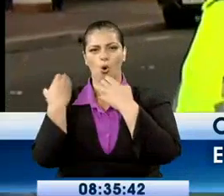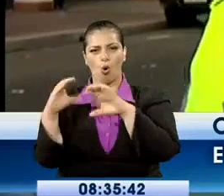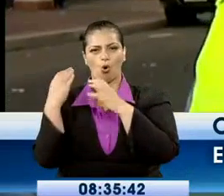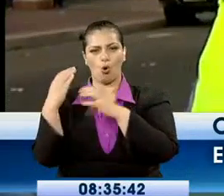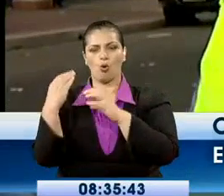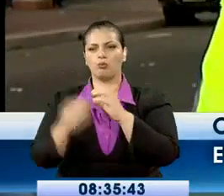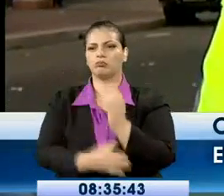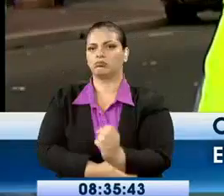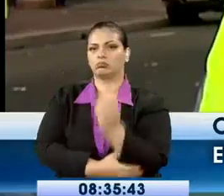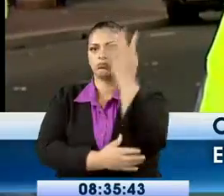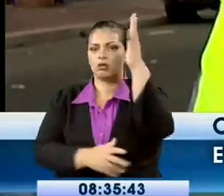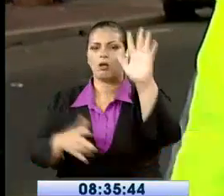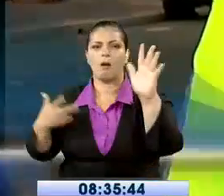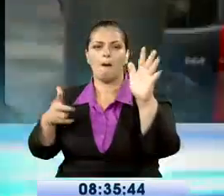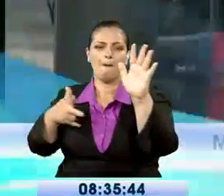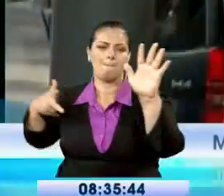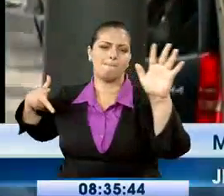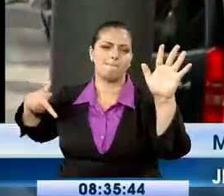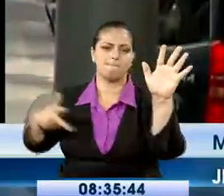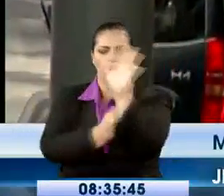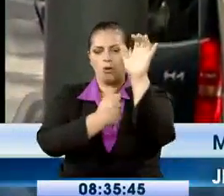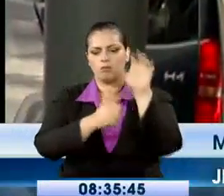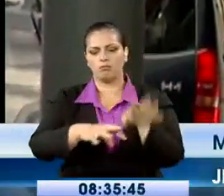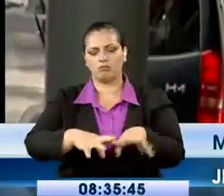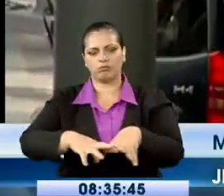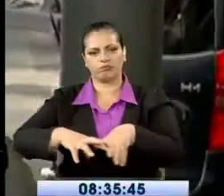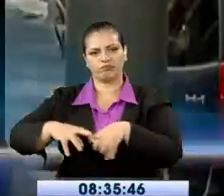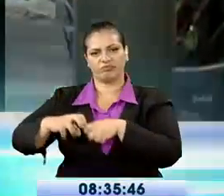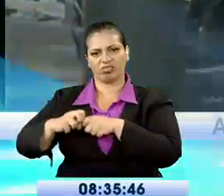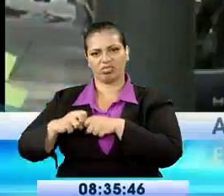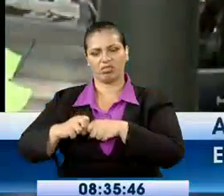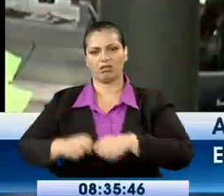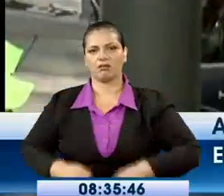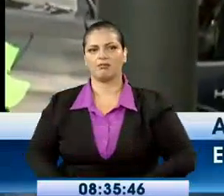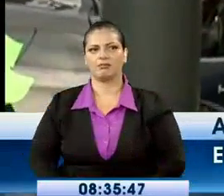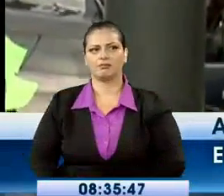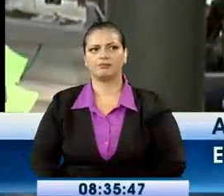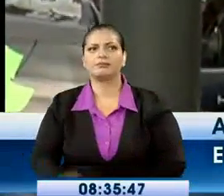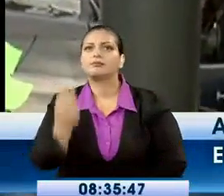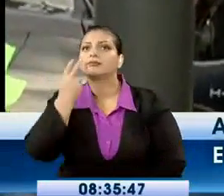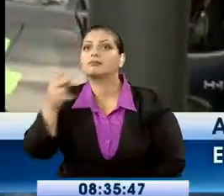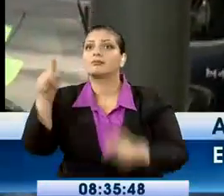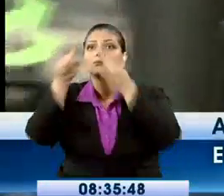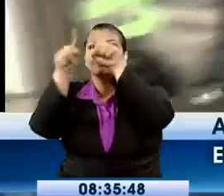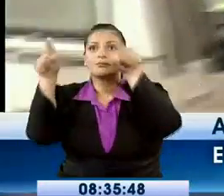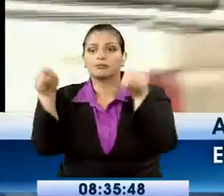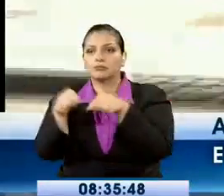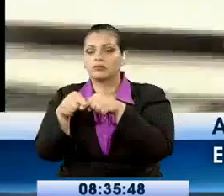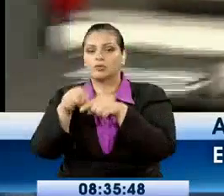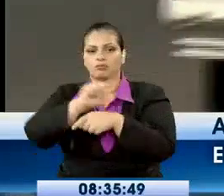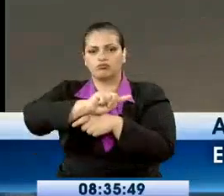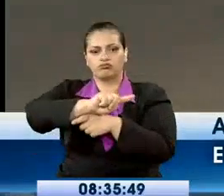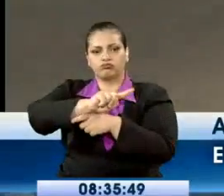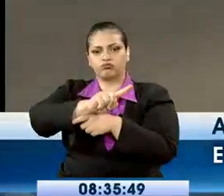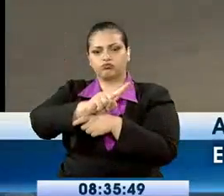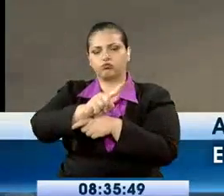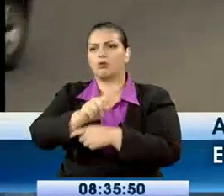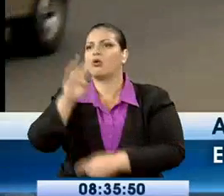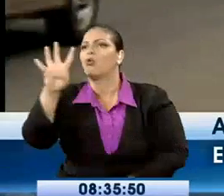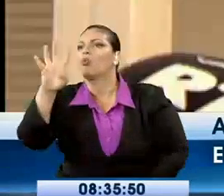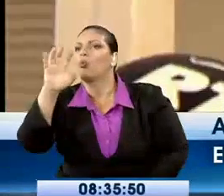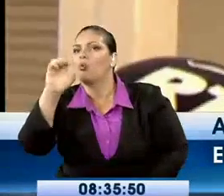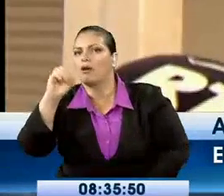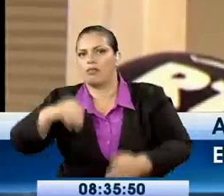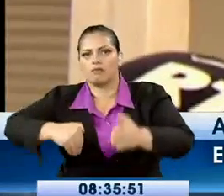una tipología de estrellamiento. El cartel cerca de donde ocurrió el incidente indica la velocidad permitida. Se venía más de 100. Aquí